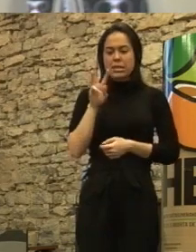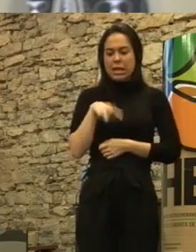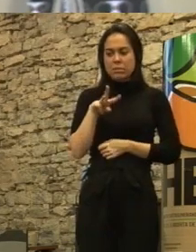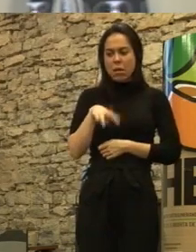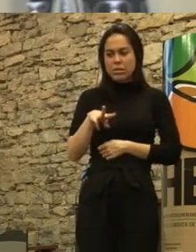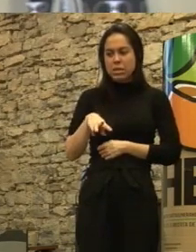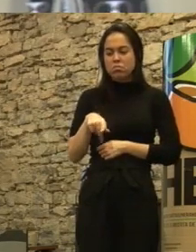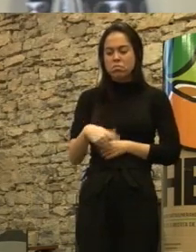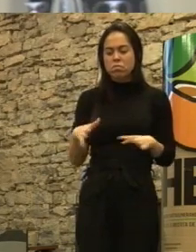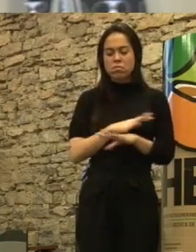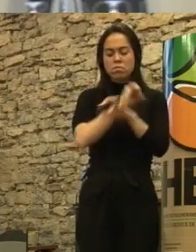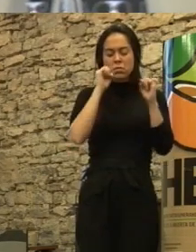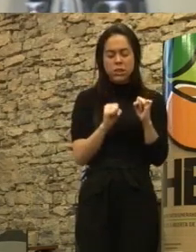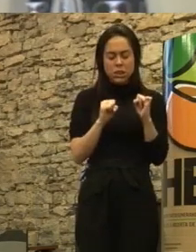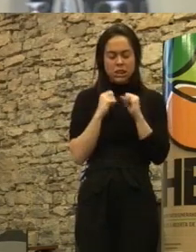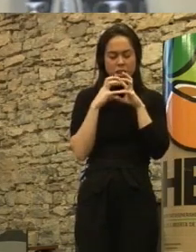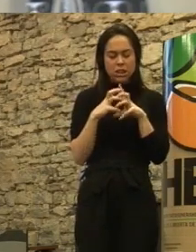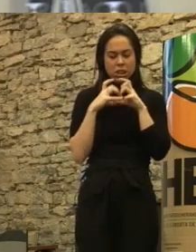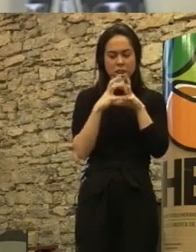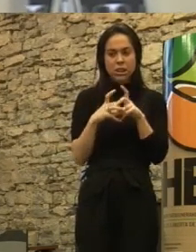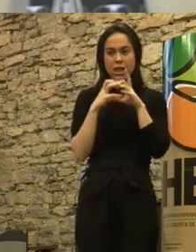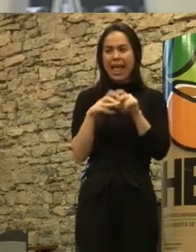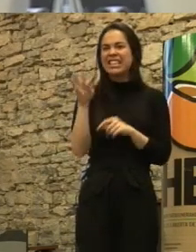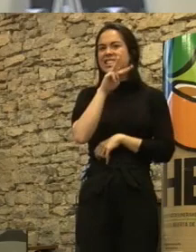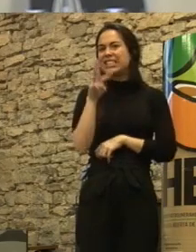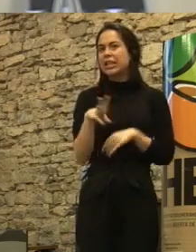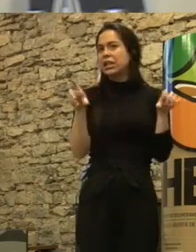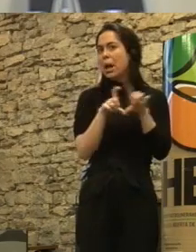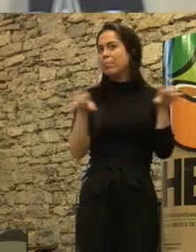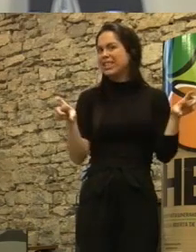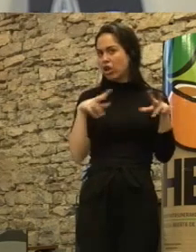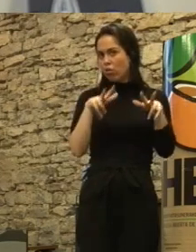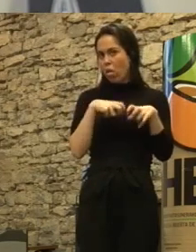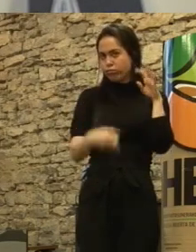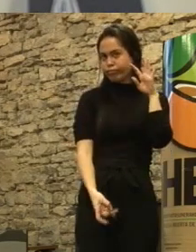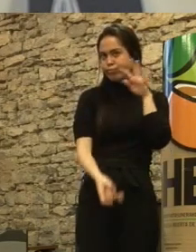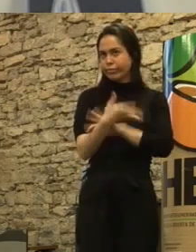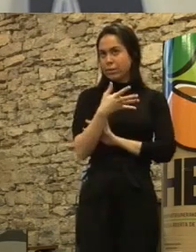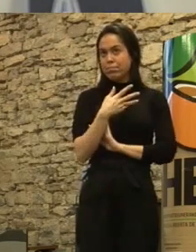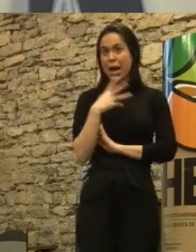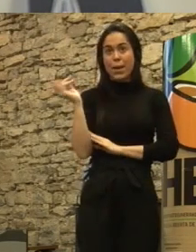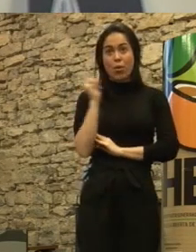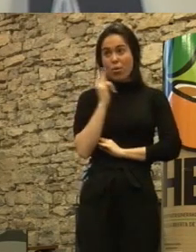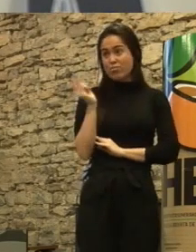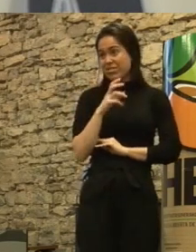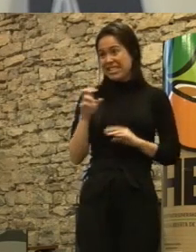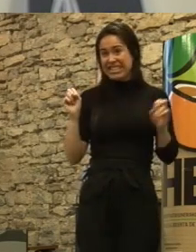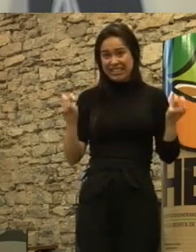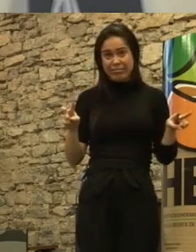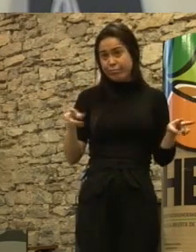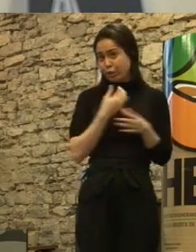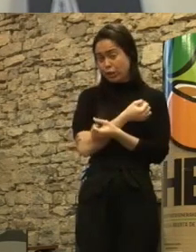de aquí van a salir 15 empresas rurales. Si funciona bien, pues 1.500. Pero sin wifi, what do we do? ¿Vale?